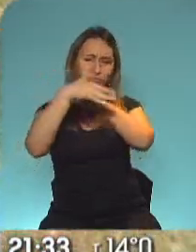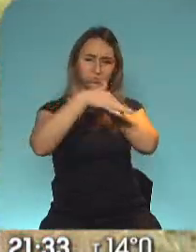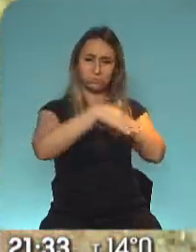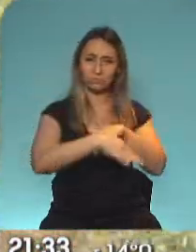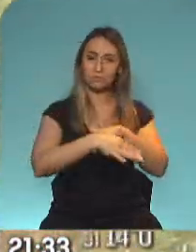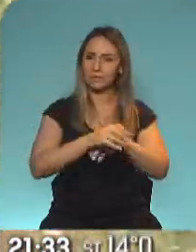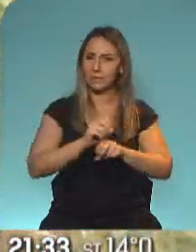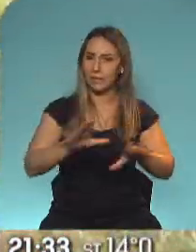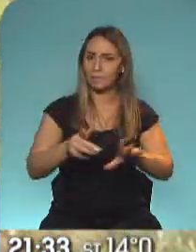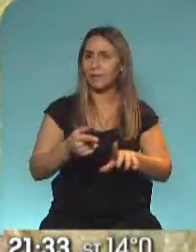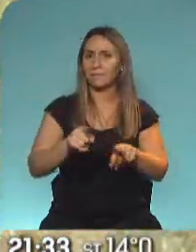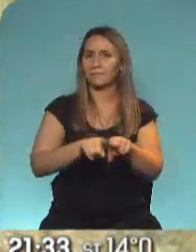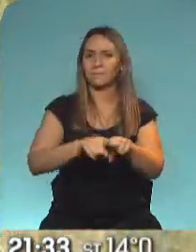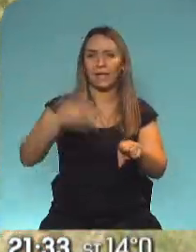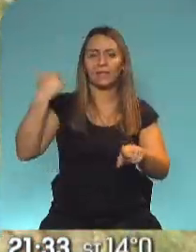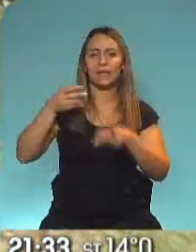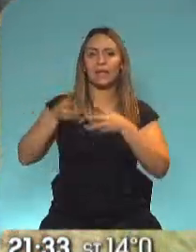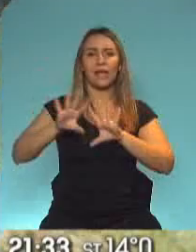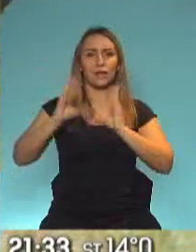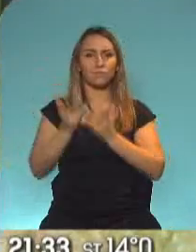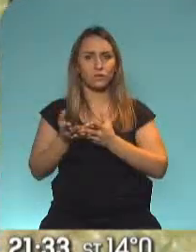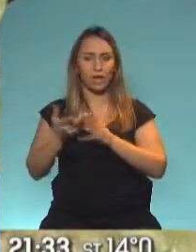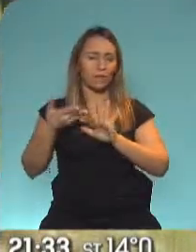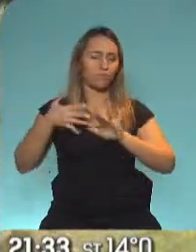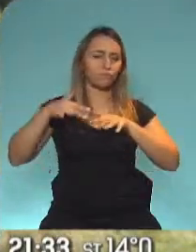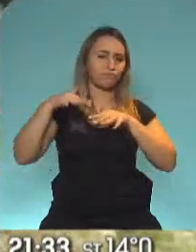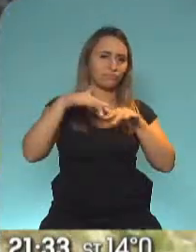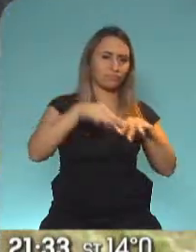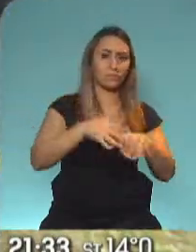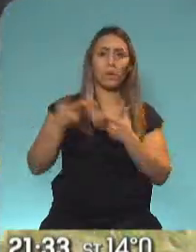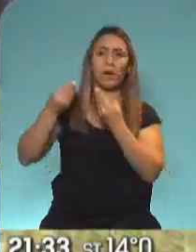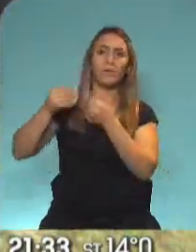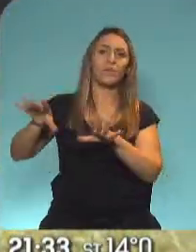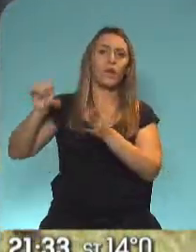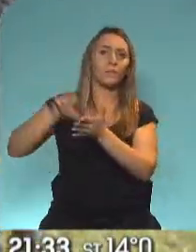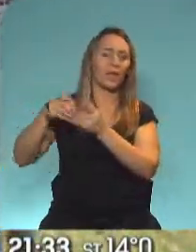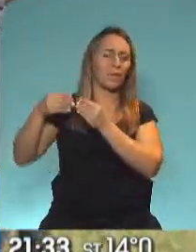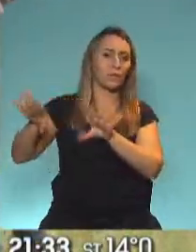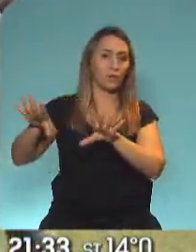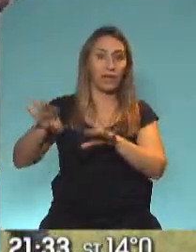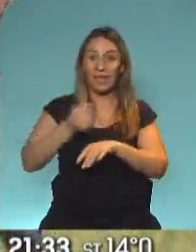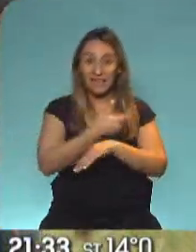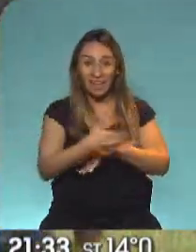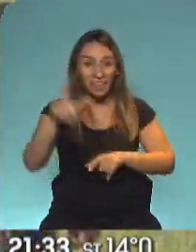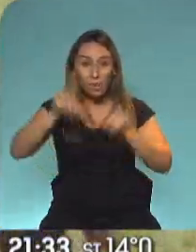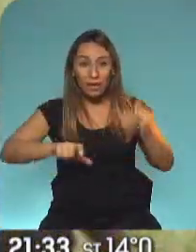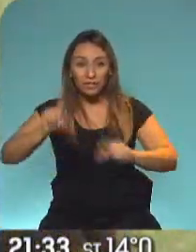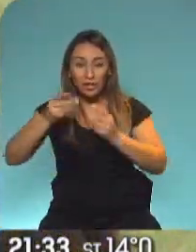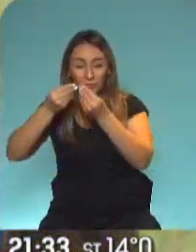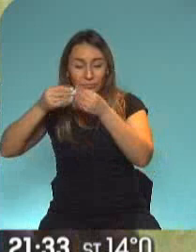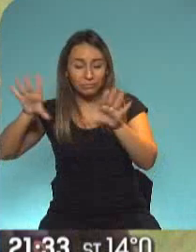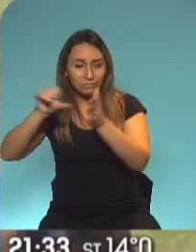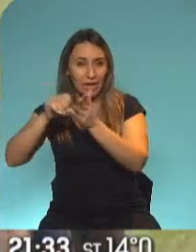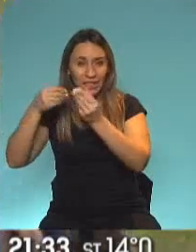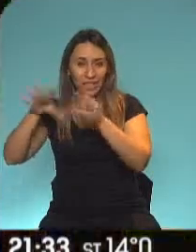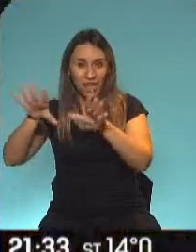se publicó el informe de tendencias globales sobre desarraigo y las cifras son estremecedoras. Y en la